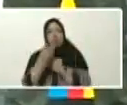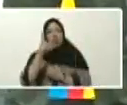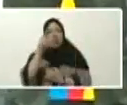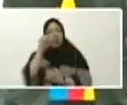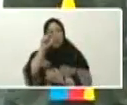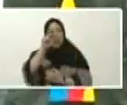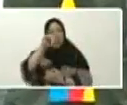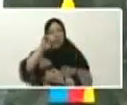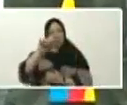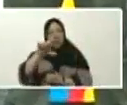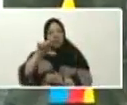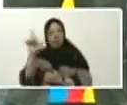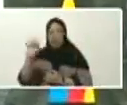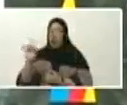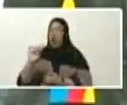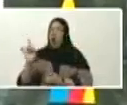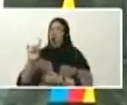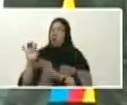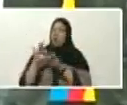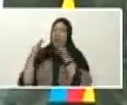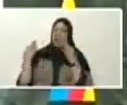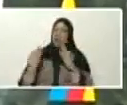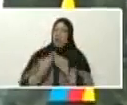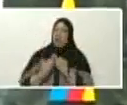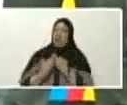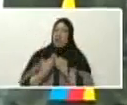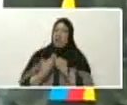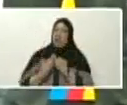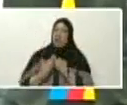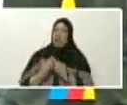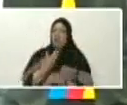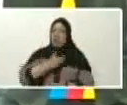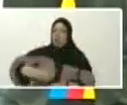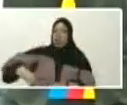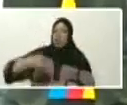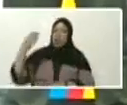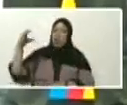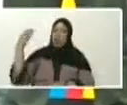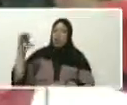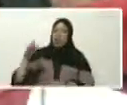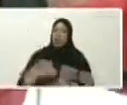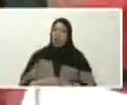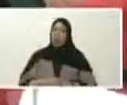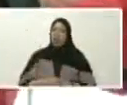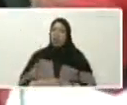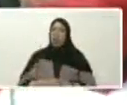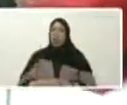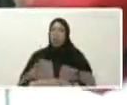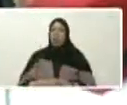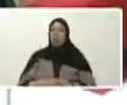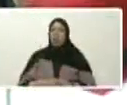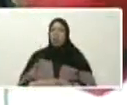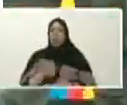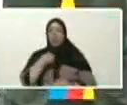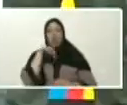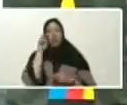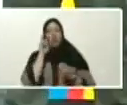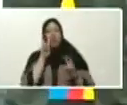¿no? El inquieto de Acabuero. Aquel que cantaba. Yo no he visto a Linda.